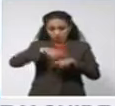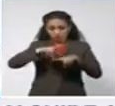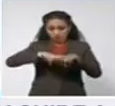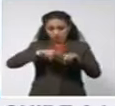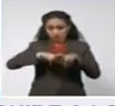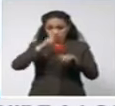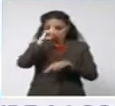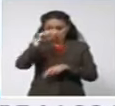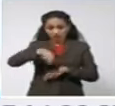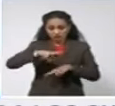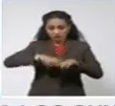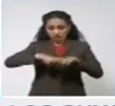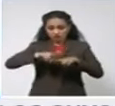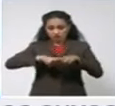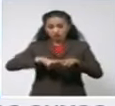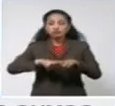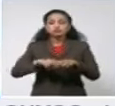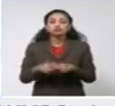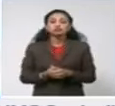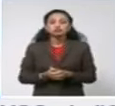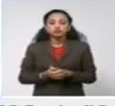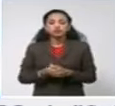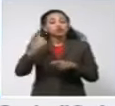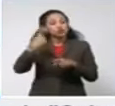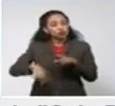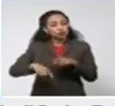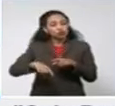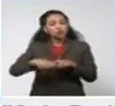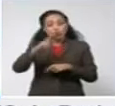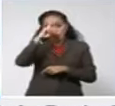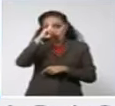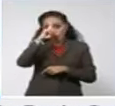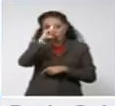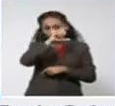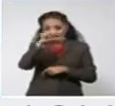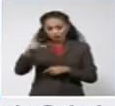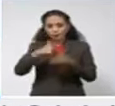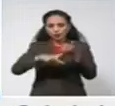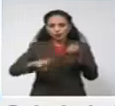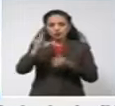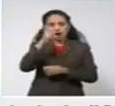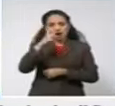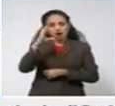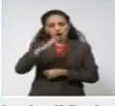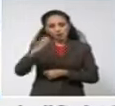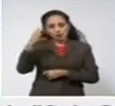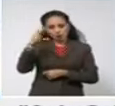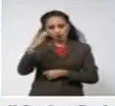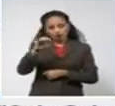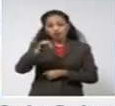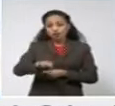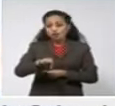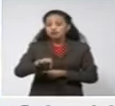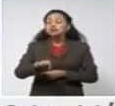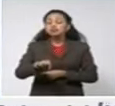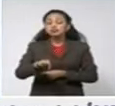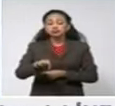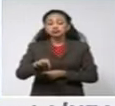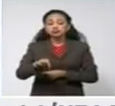en hospitales de Camagüey. Ese es el comportamiento de la